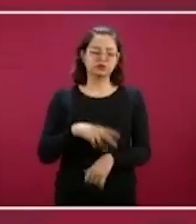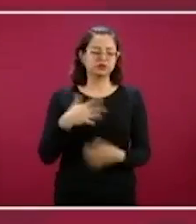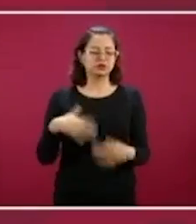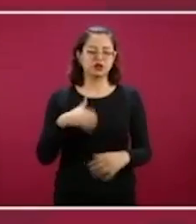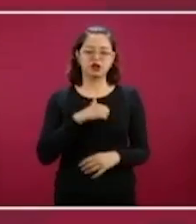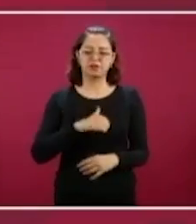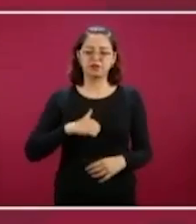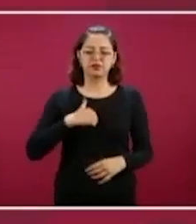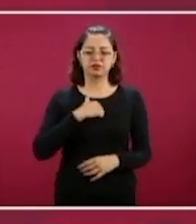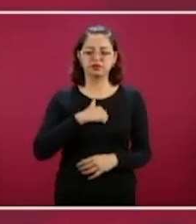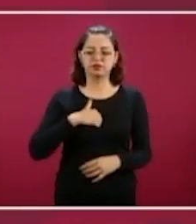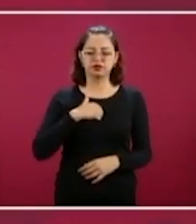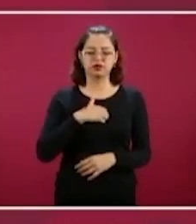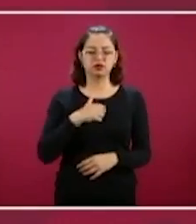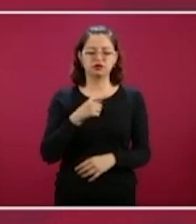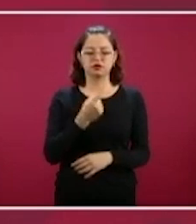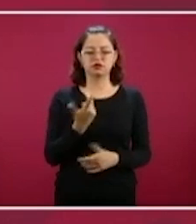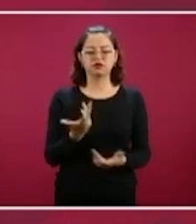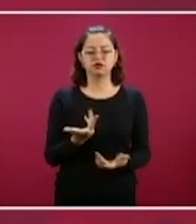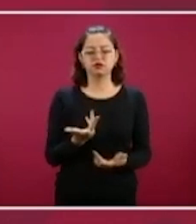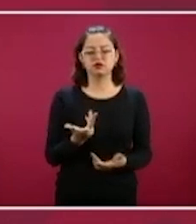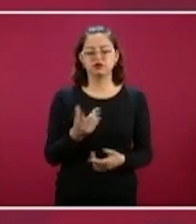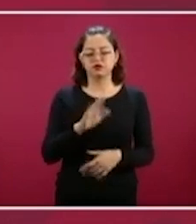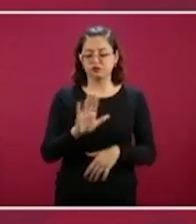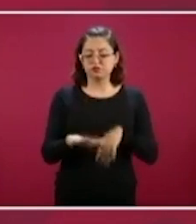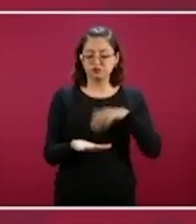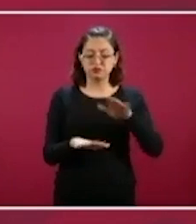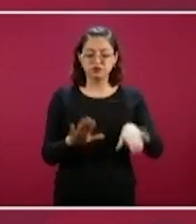hechos que perdieron la vida